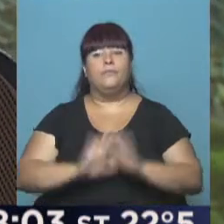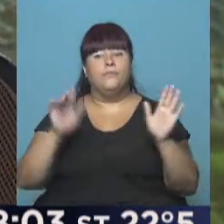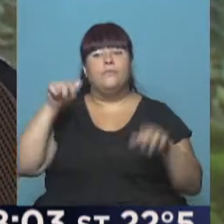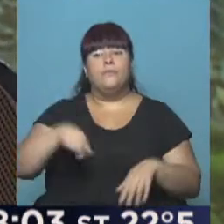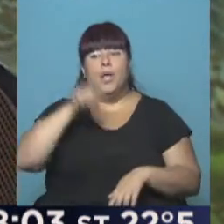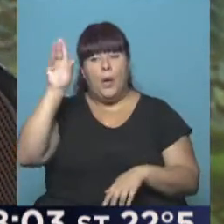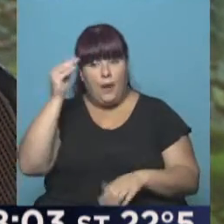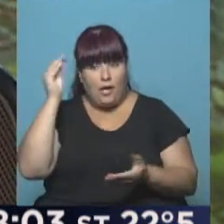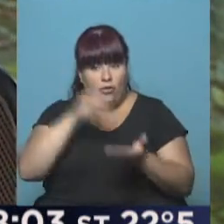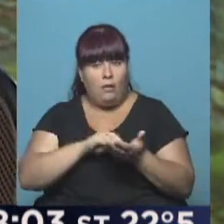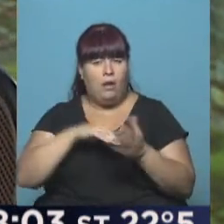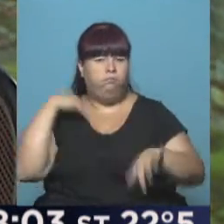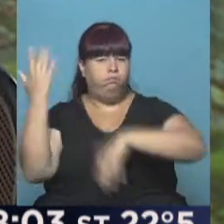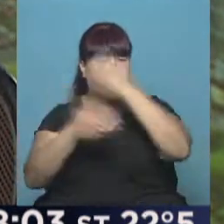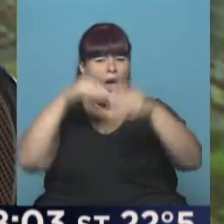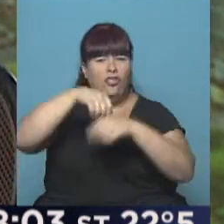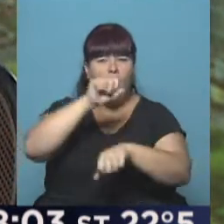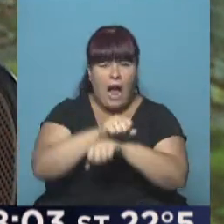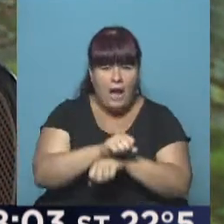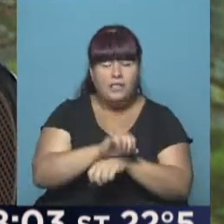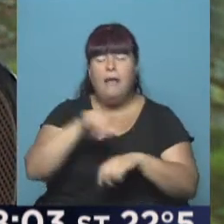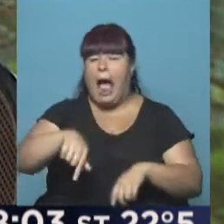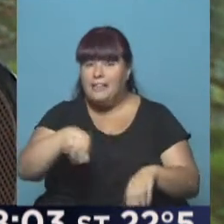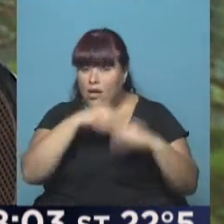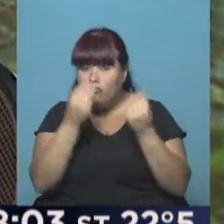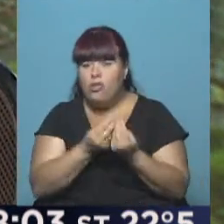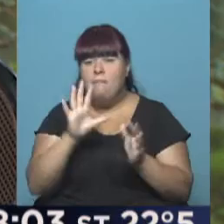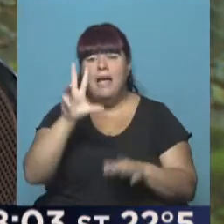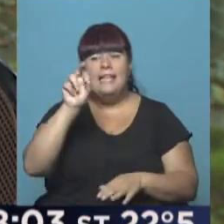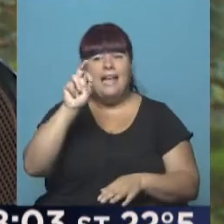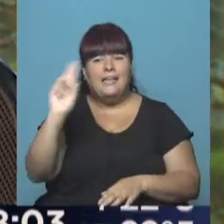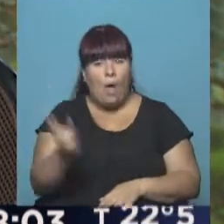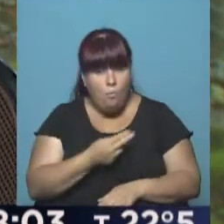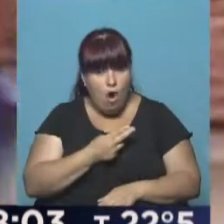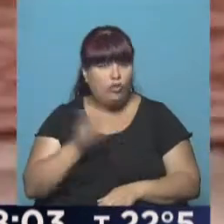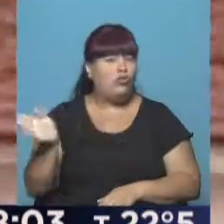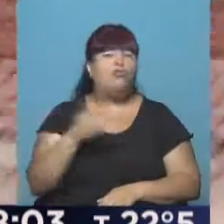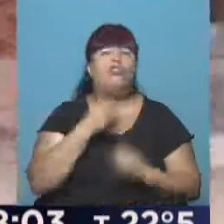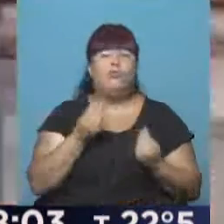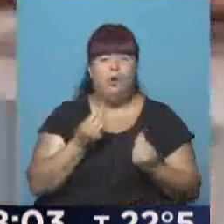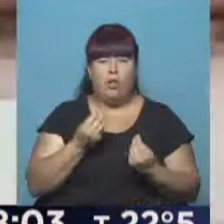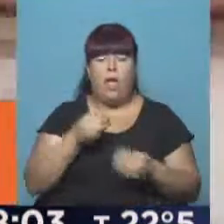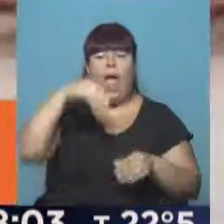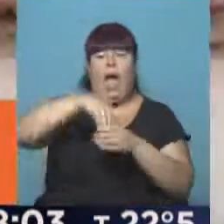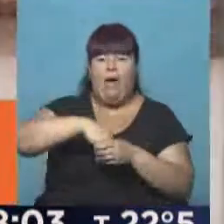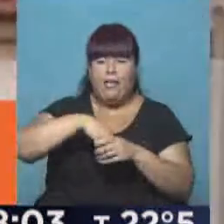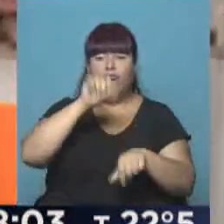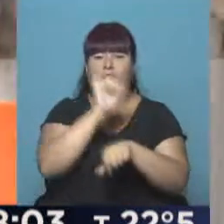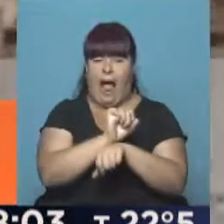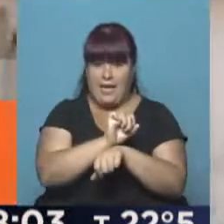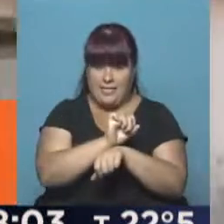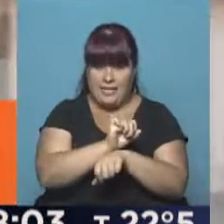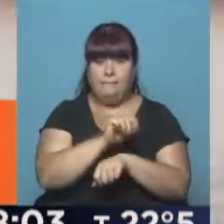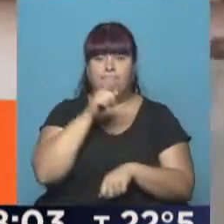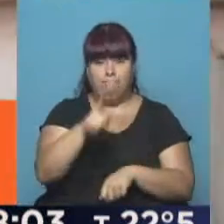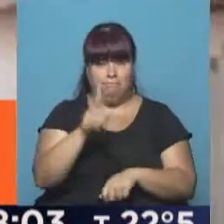Vamos a Brasil, nuevamente un motín en el vecino país. Está dejando por lo menos 30 muertos. Todo sucedió en el interior de esta cárcel.